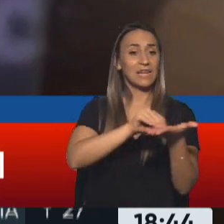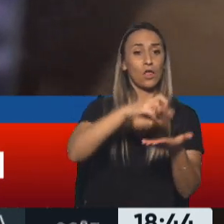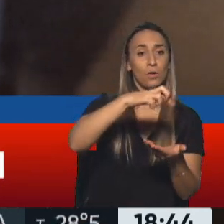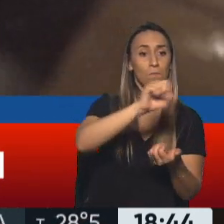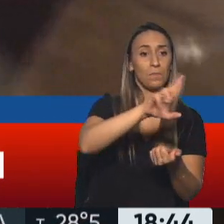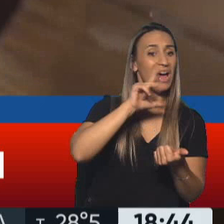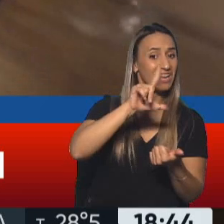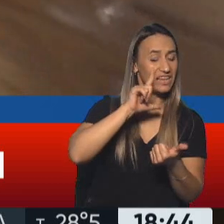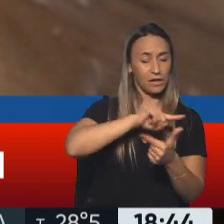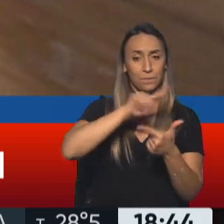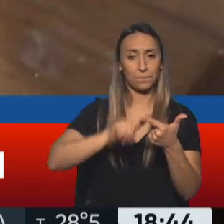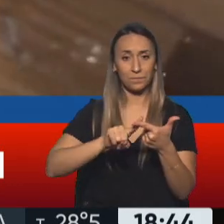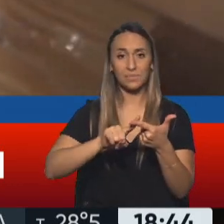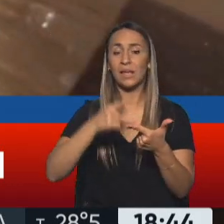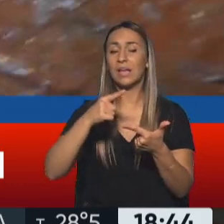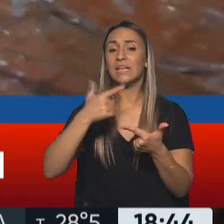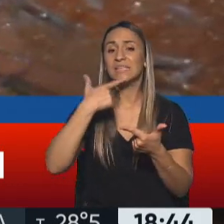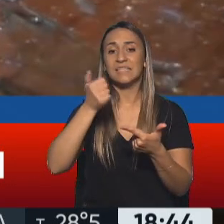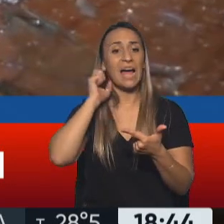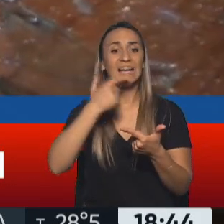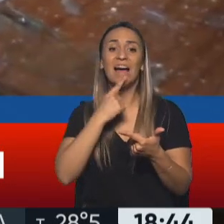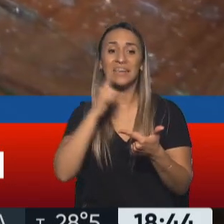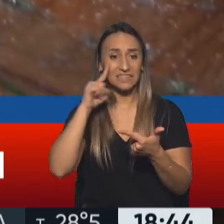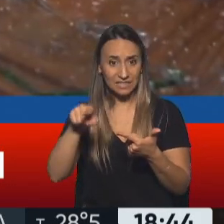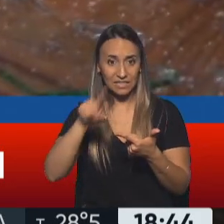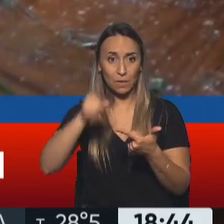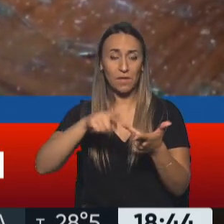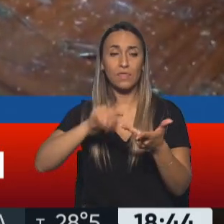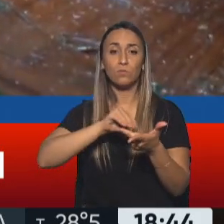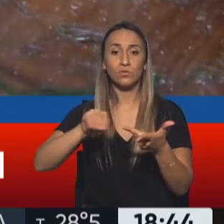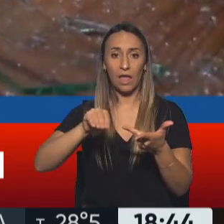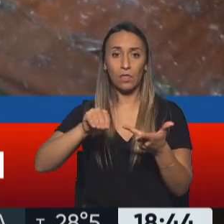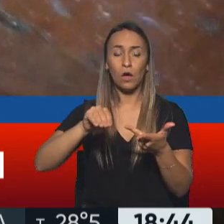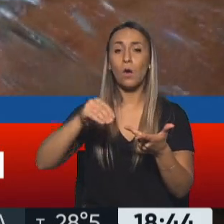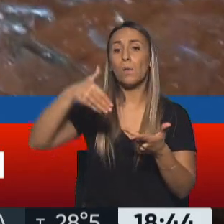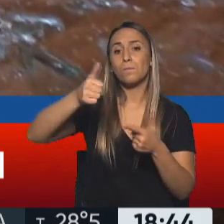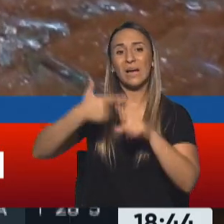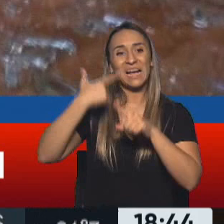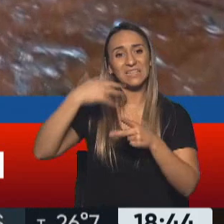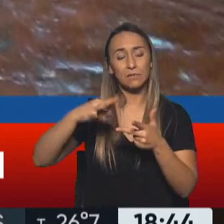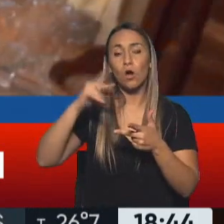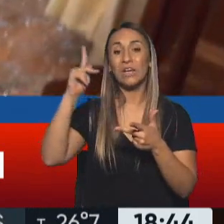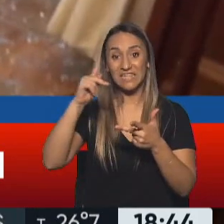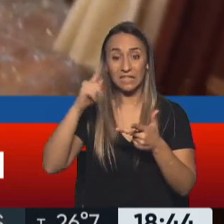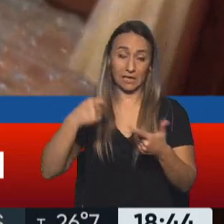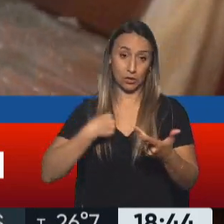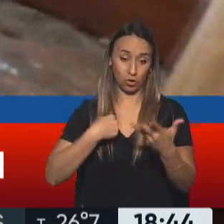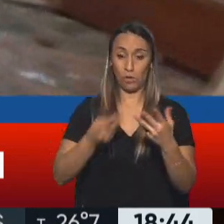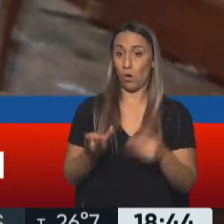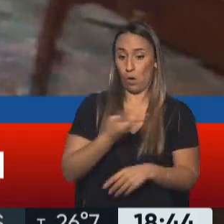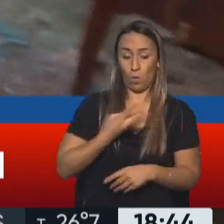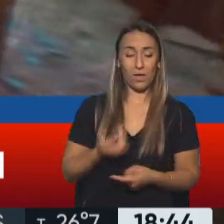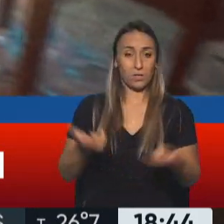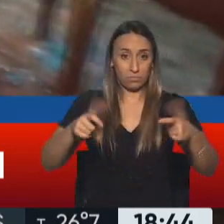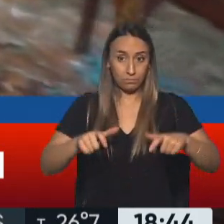la senadora Anabel Fernández Agasti, el diputado Máximo Kirchner y quien les habla. En ese